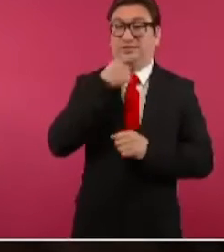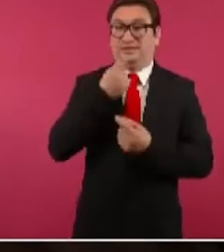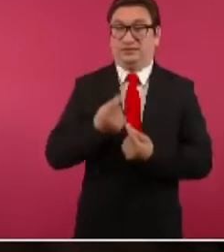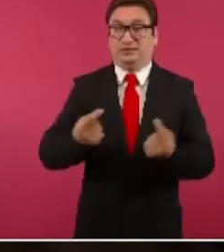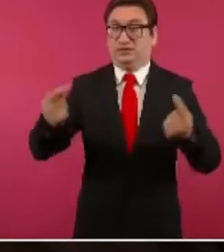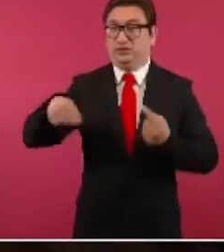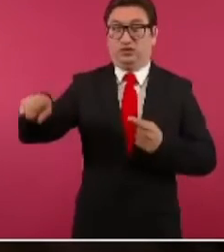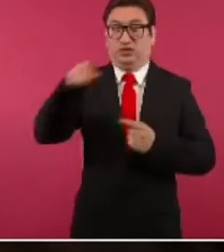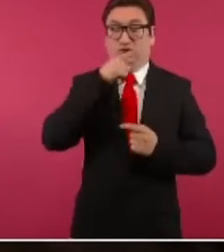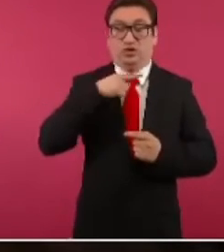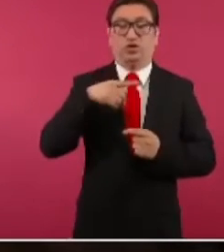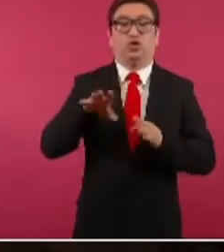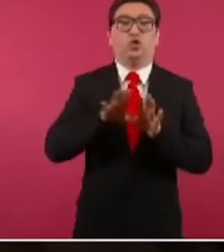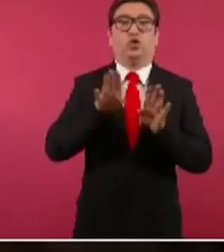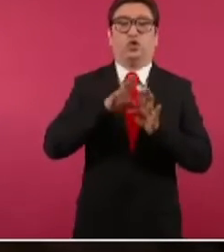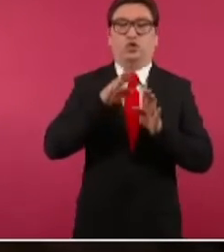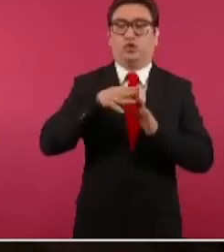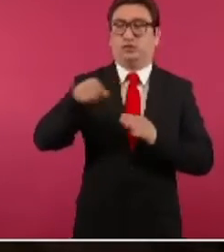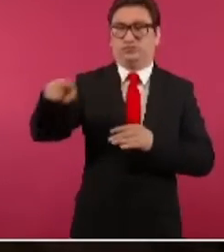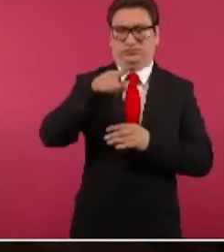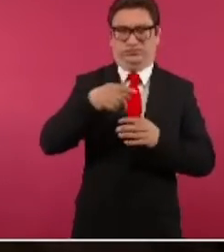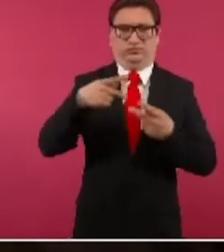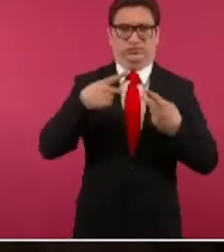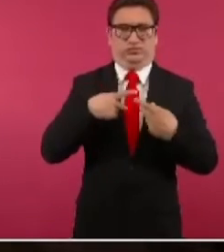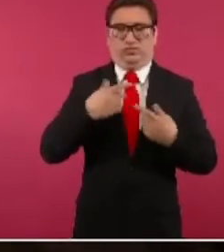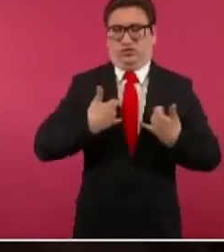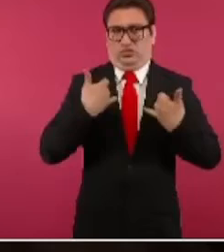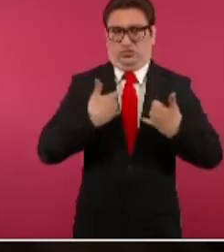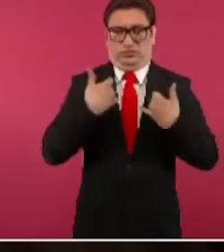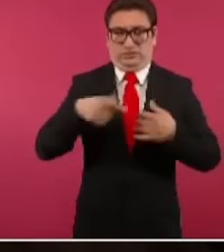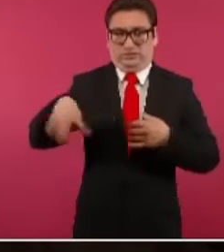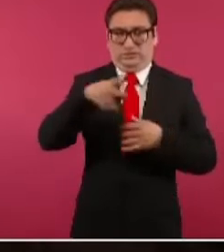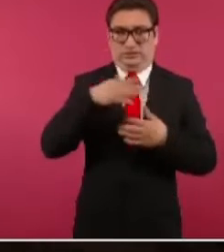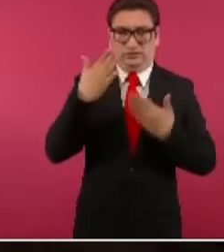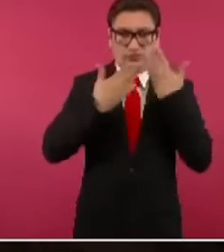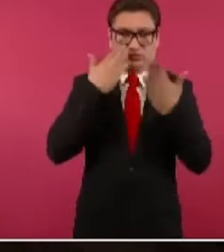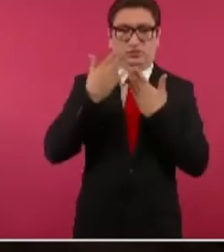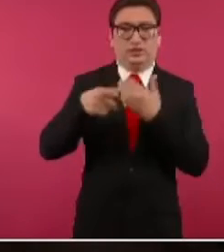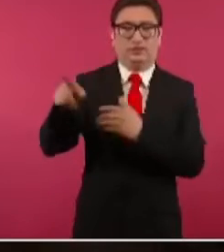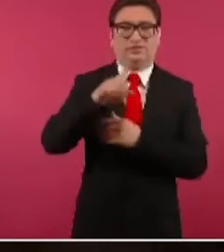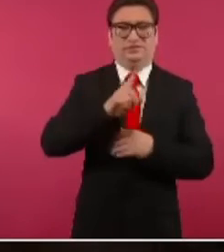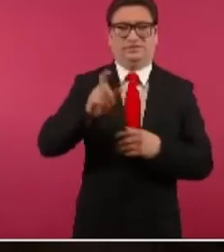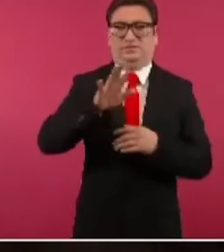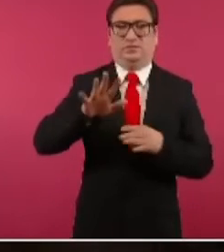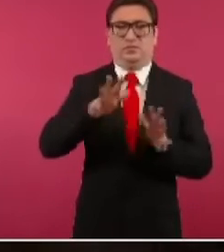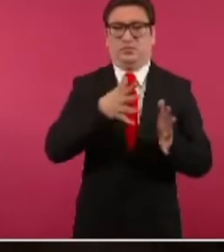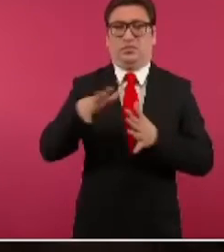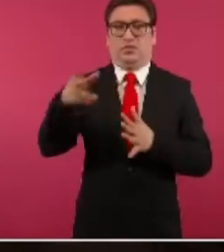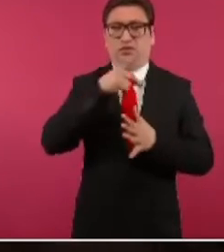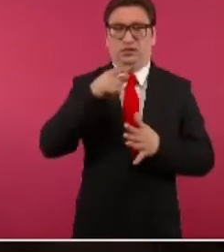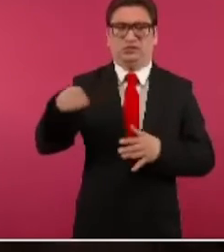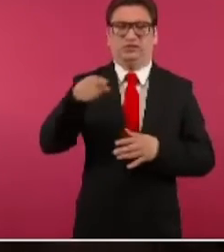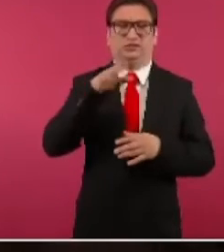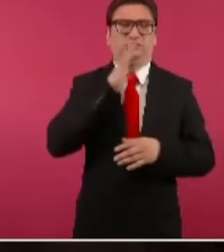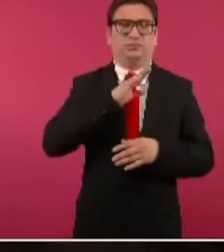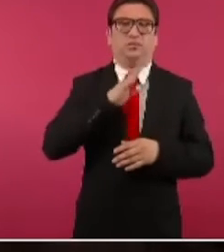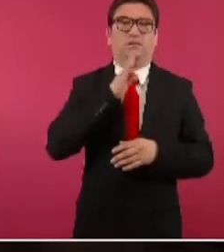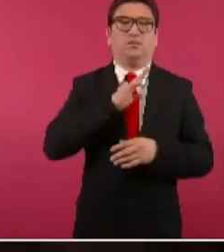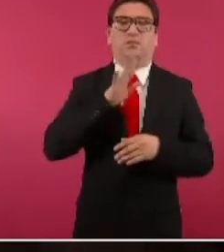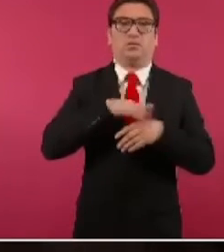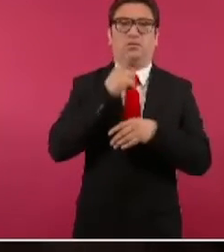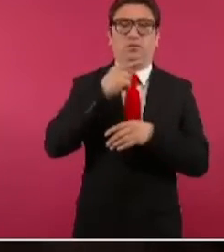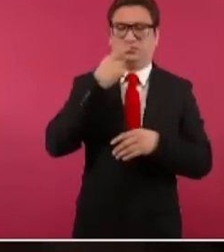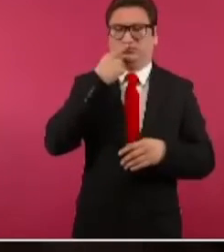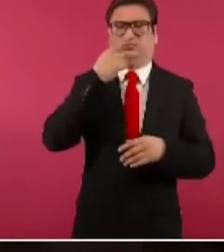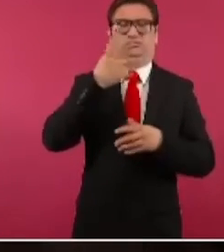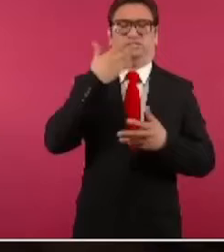de pues un centenar de estudiantes, y me parece que también ya en otros estados como Veracruz pasó lo mismo.